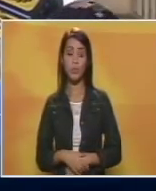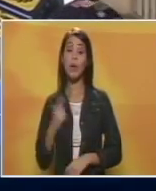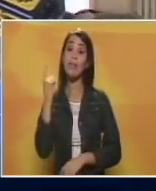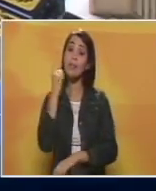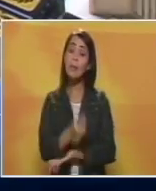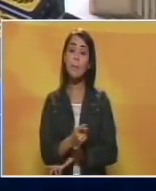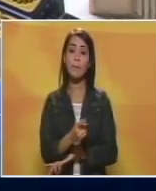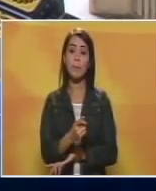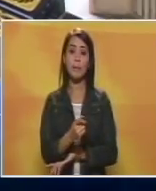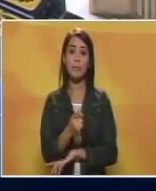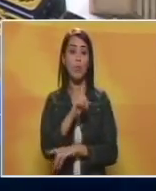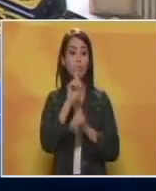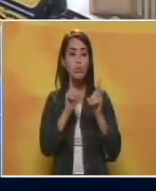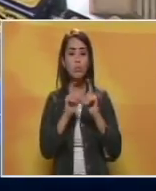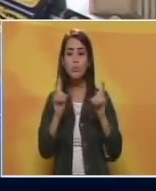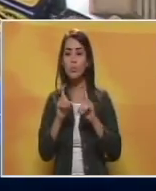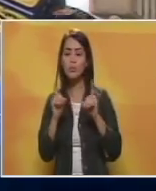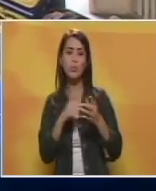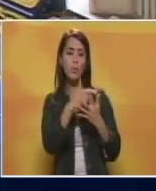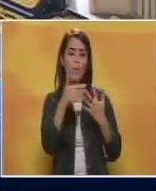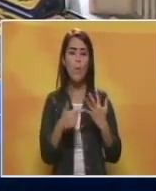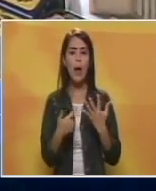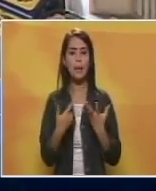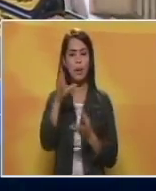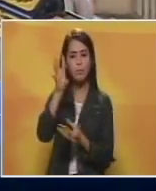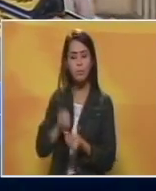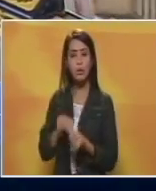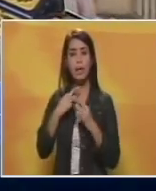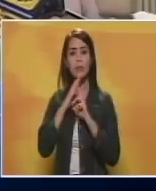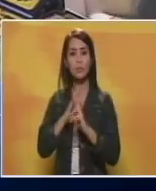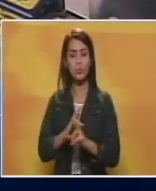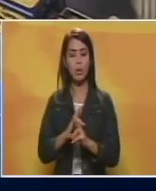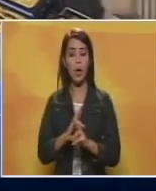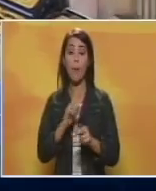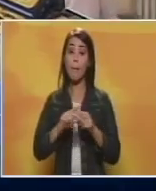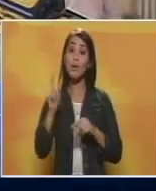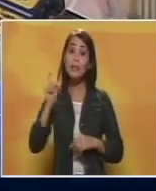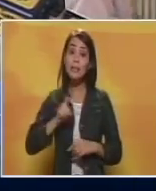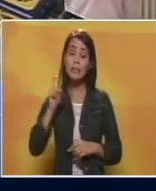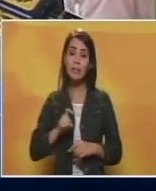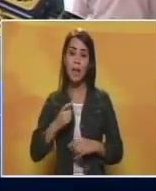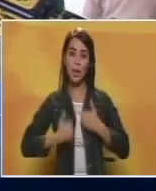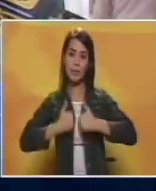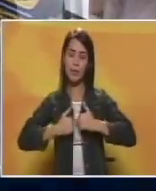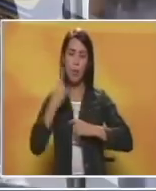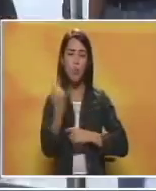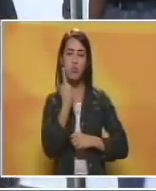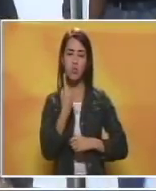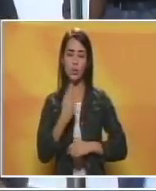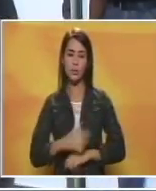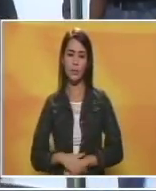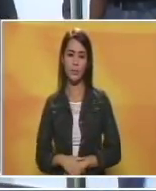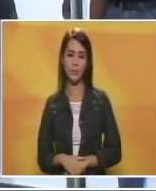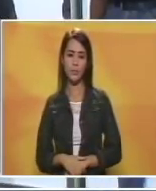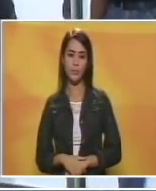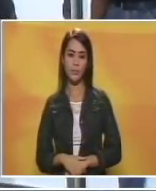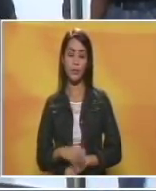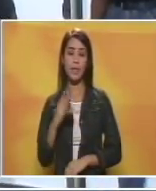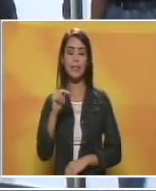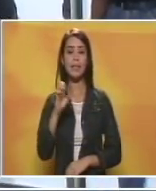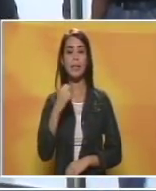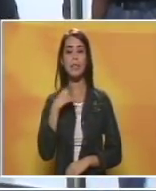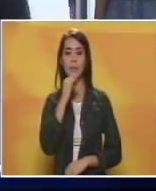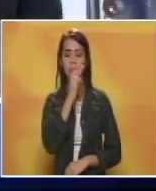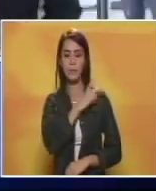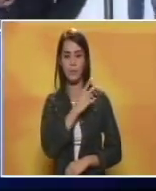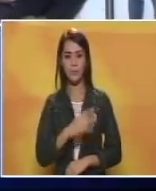inclusive buscar varias encuestadoras y buscar el resumen de esos resultados. Pero es necesaria la candidatura única. En el CNE, Euclides